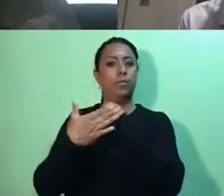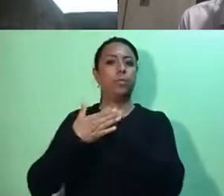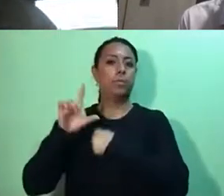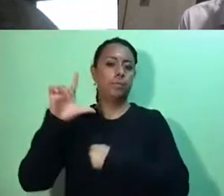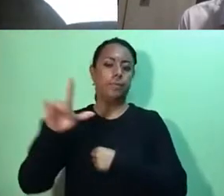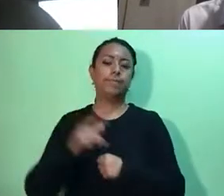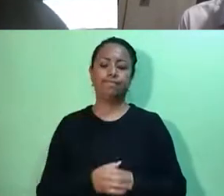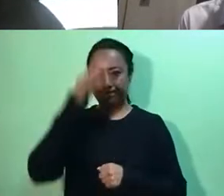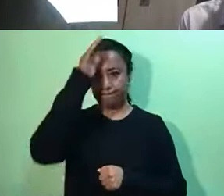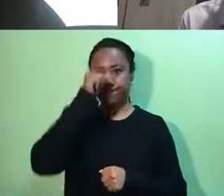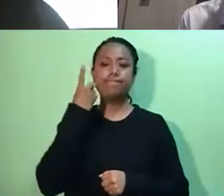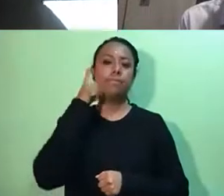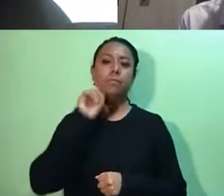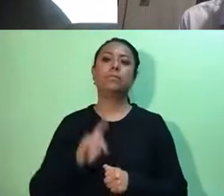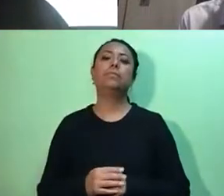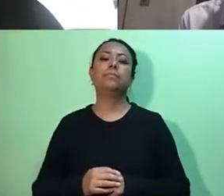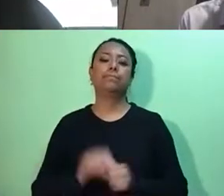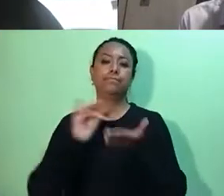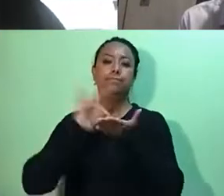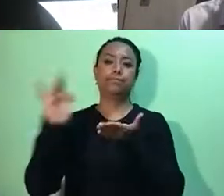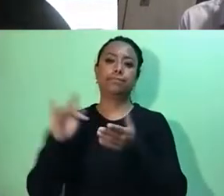diputada. Gracias.